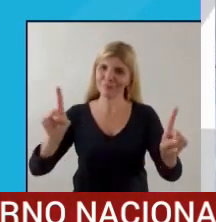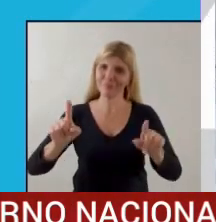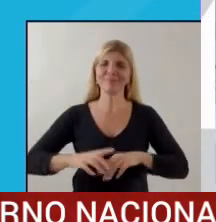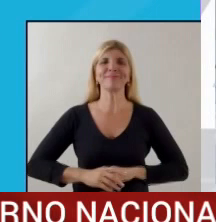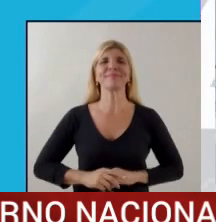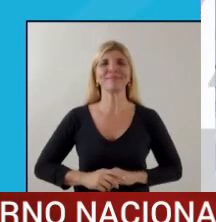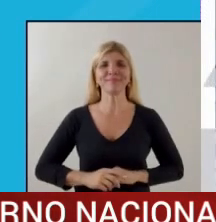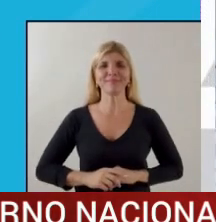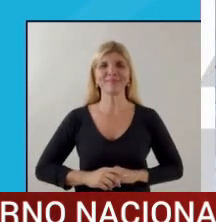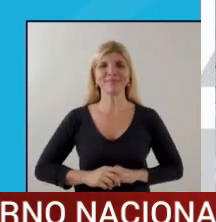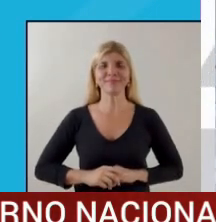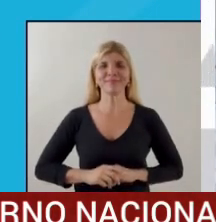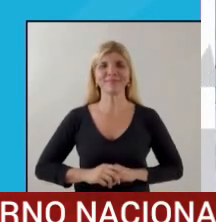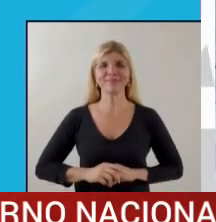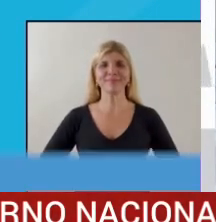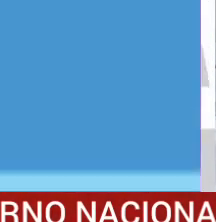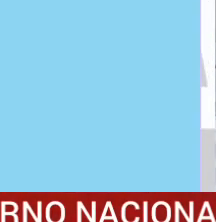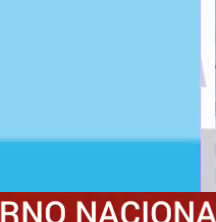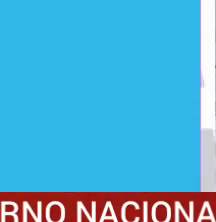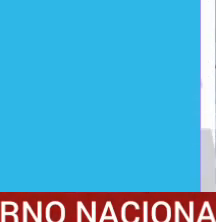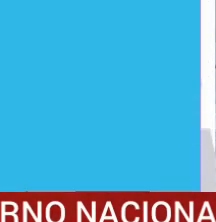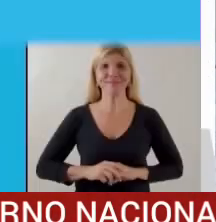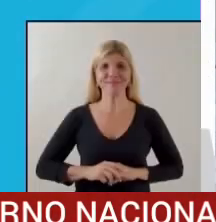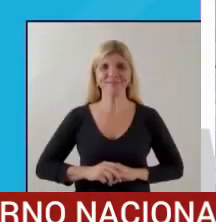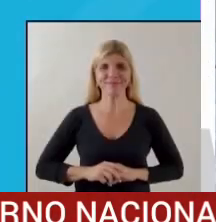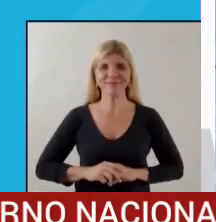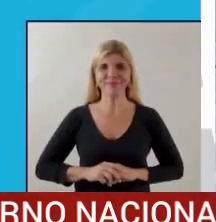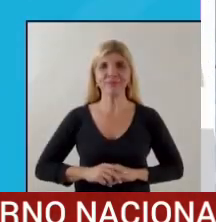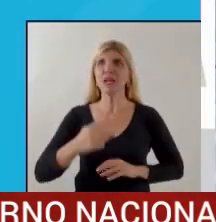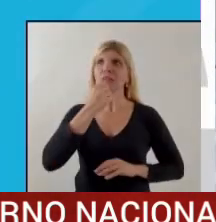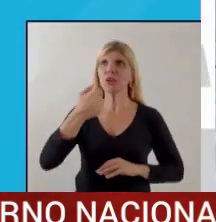o servicios que necesita la persona con discapacidad, ¿cierto?